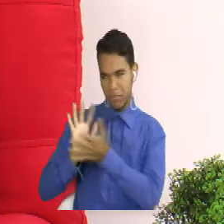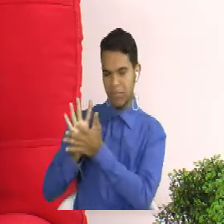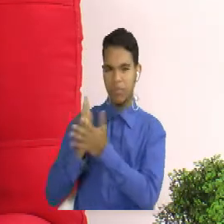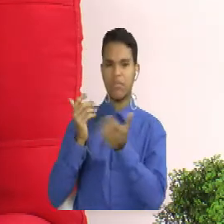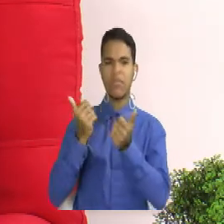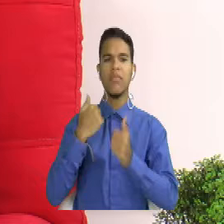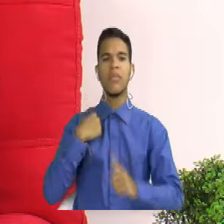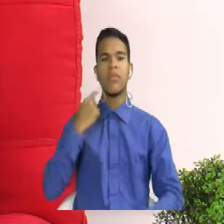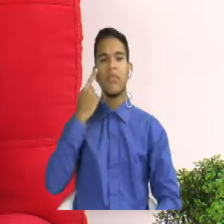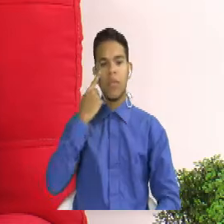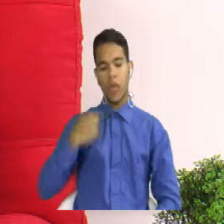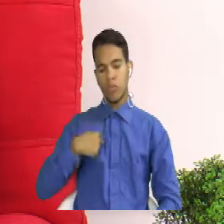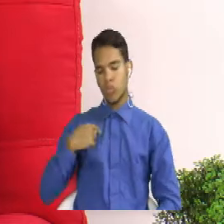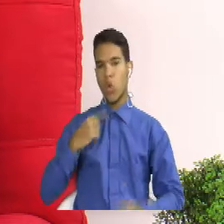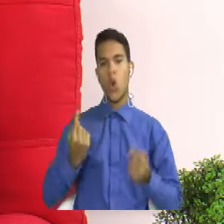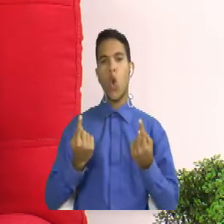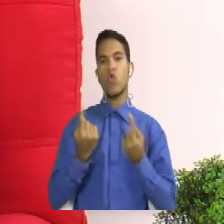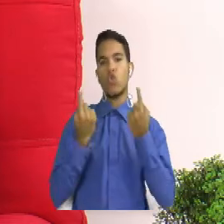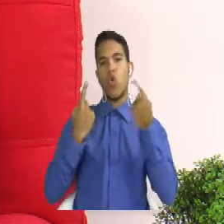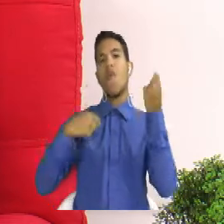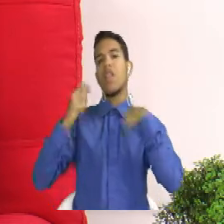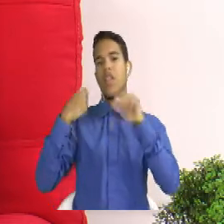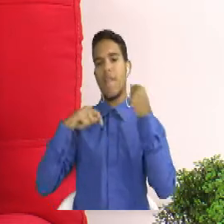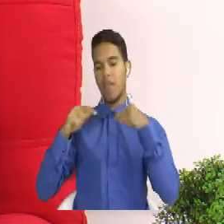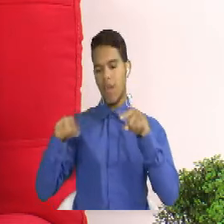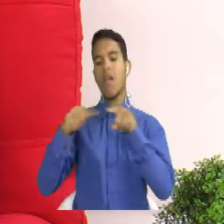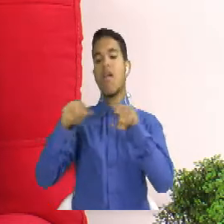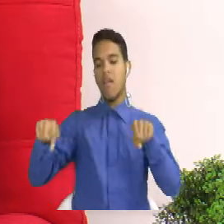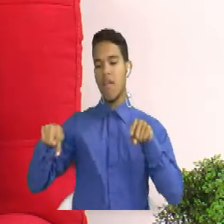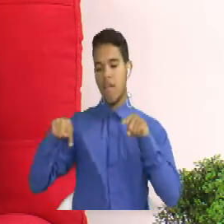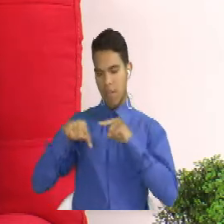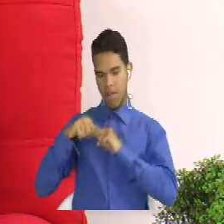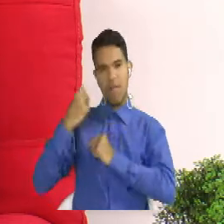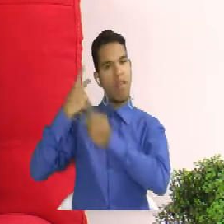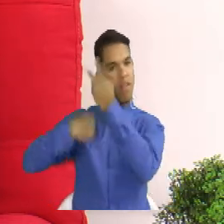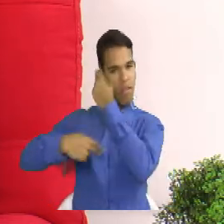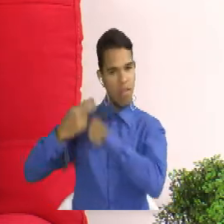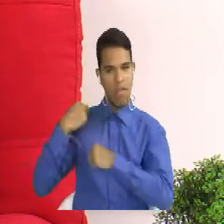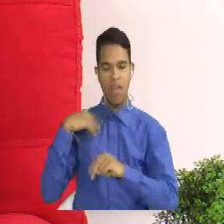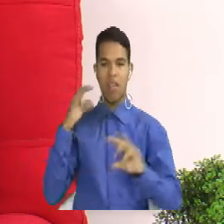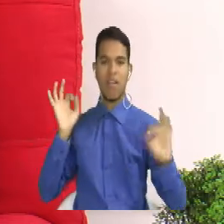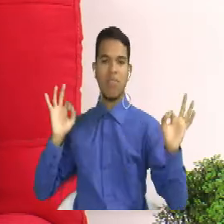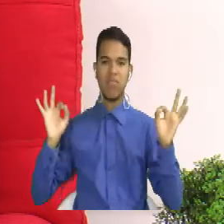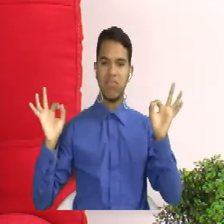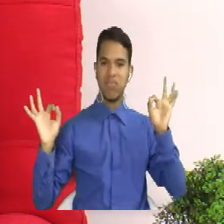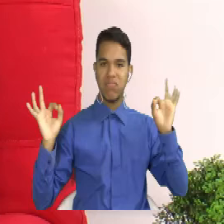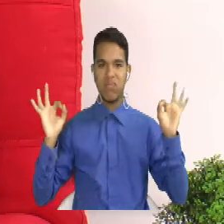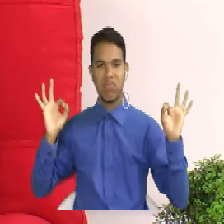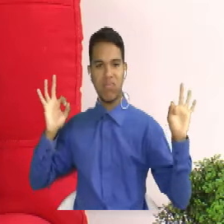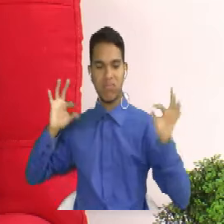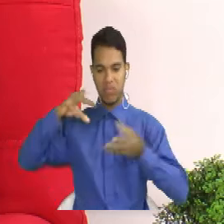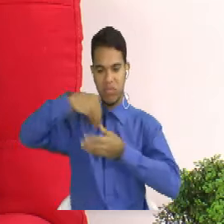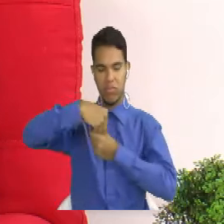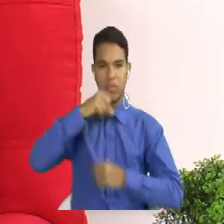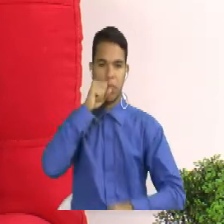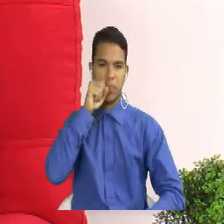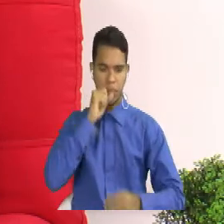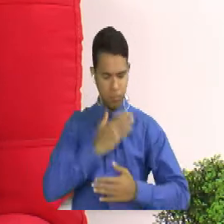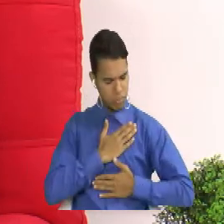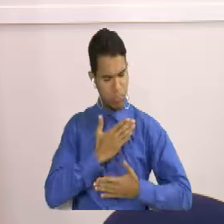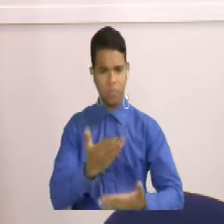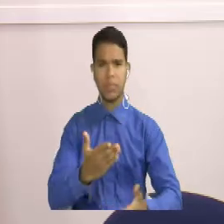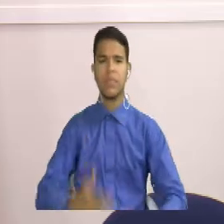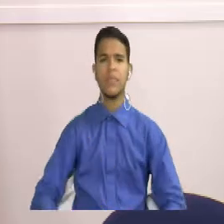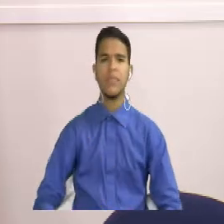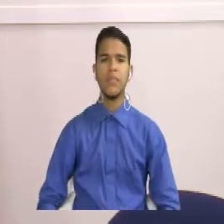soy distribuidora de Fajas María E. Y tengo mi sala de belleza y mi estética para el servicio de toda la ciudadanía acá en Barranca Bermeja. Perfecto, claro que sí,